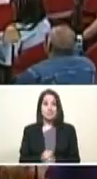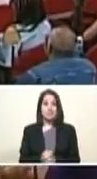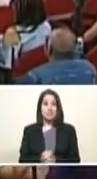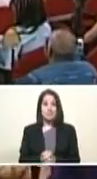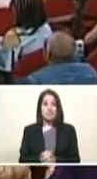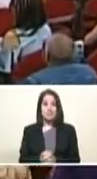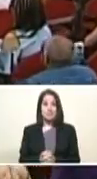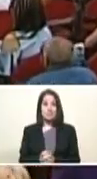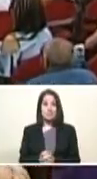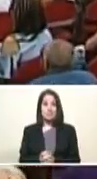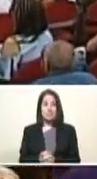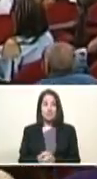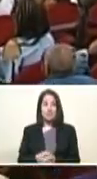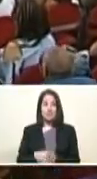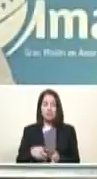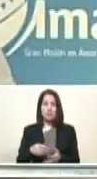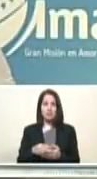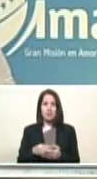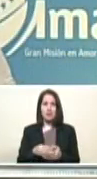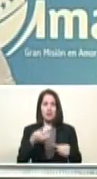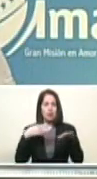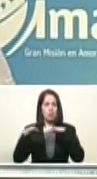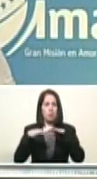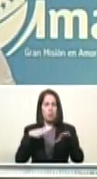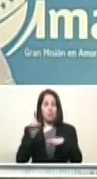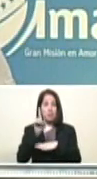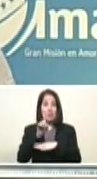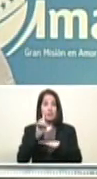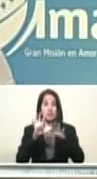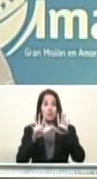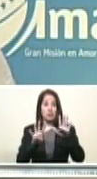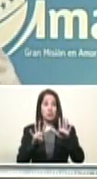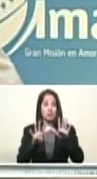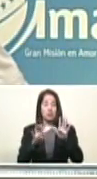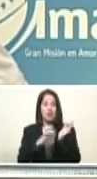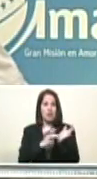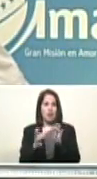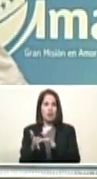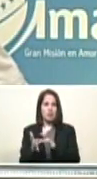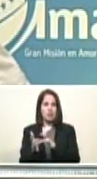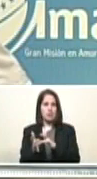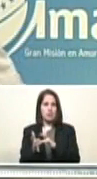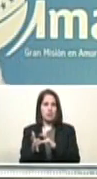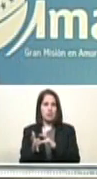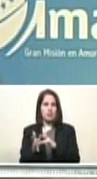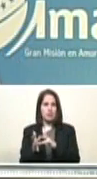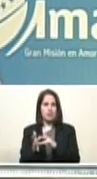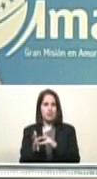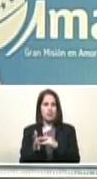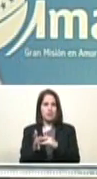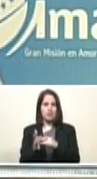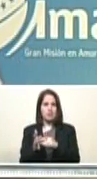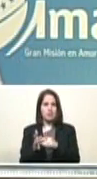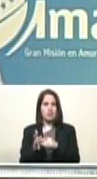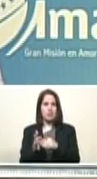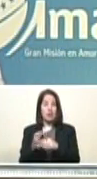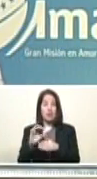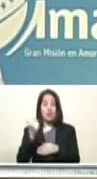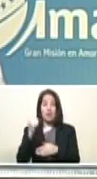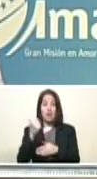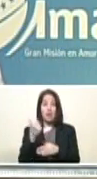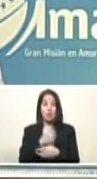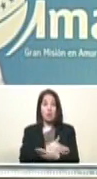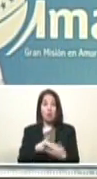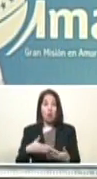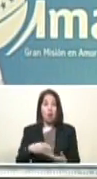para el jueves 19 de abril a todos los venezolanos carnetizados, 10 millones de carnetizados, les llega